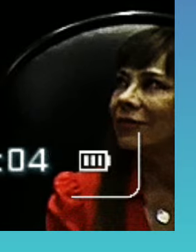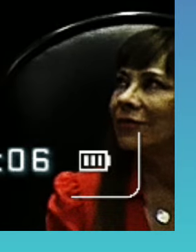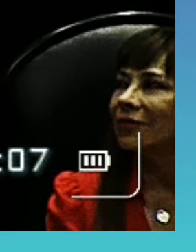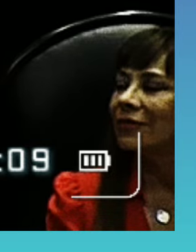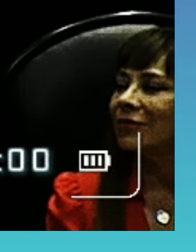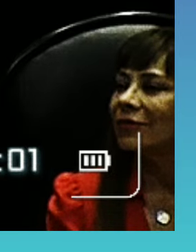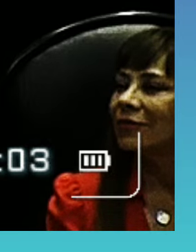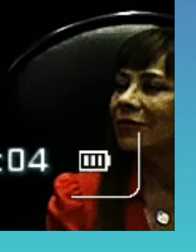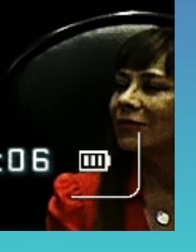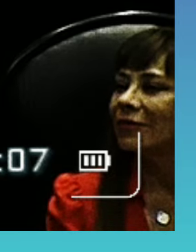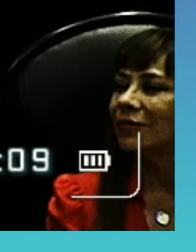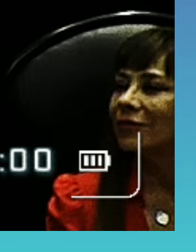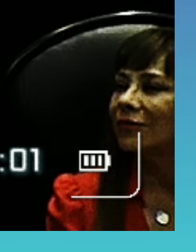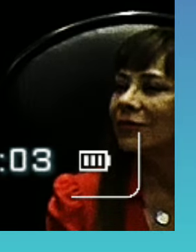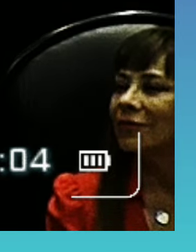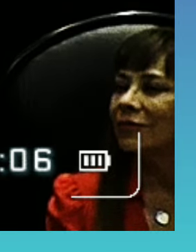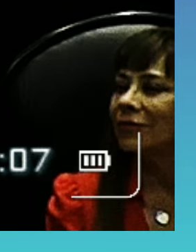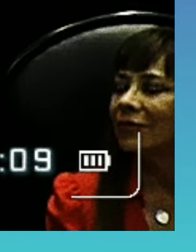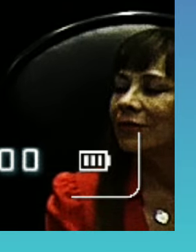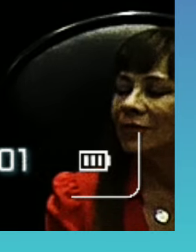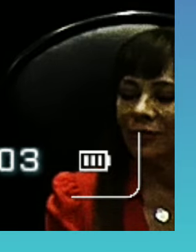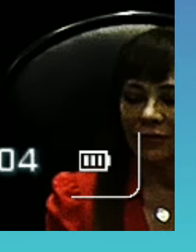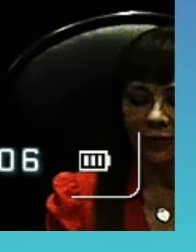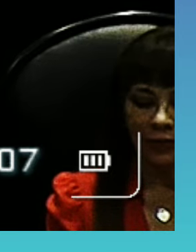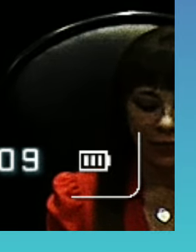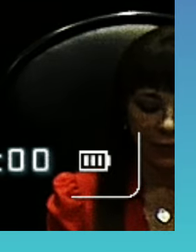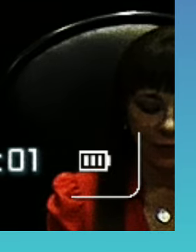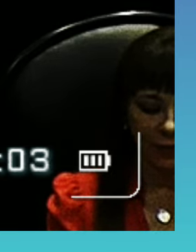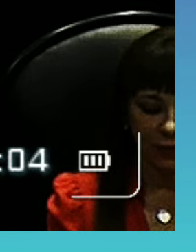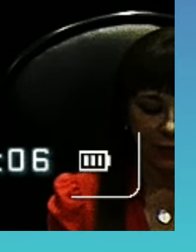por honestidad intelectual,